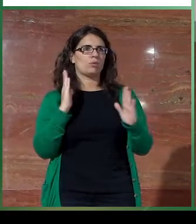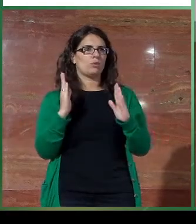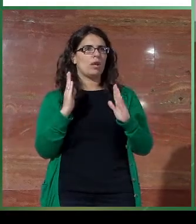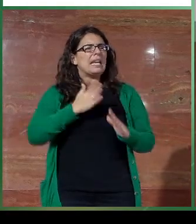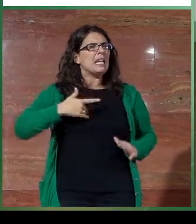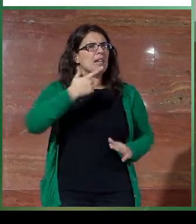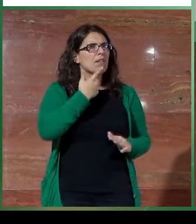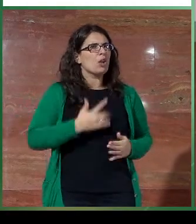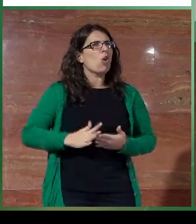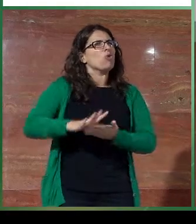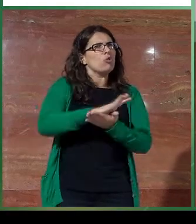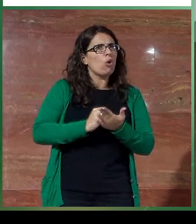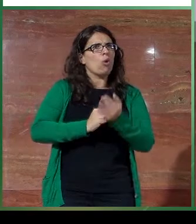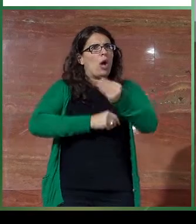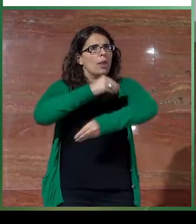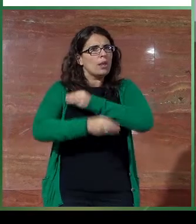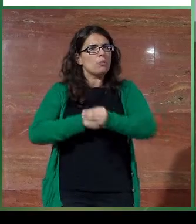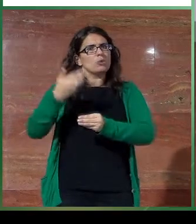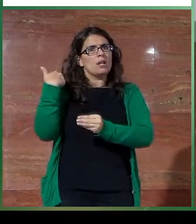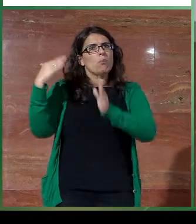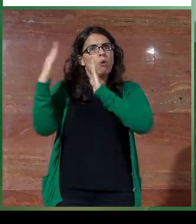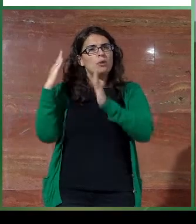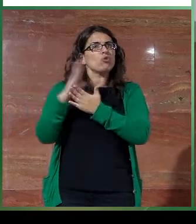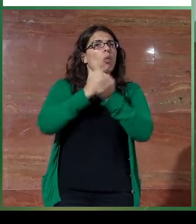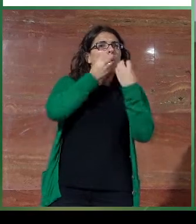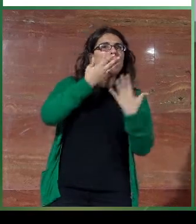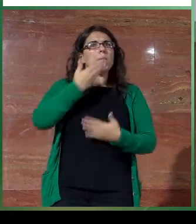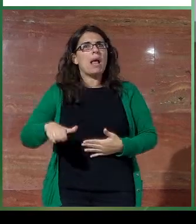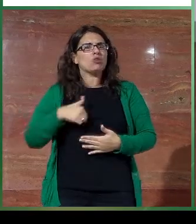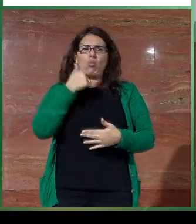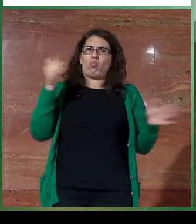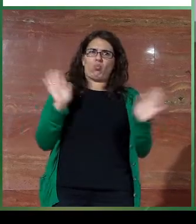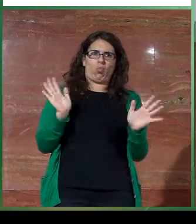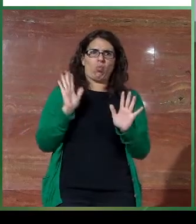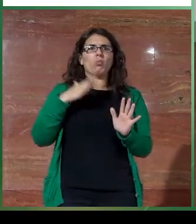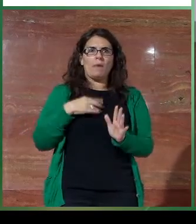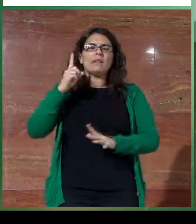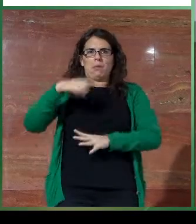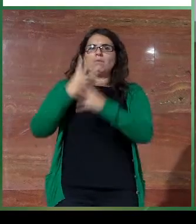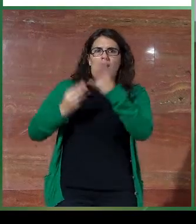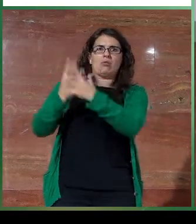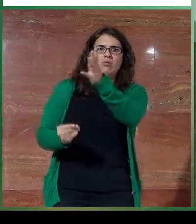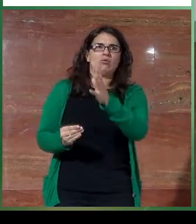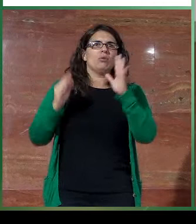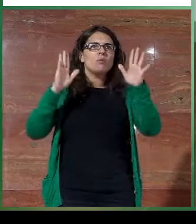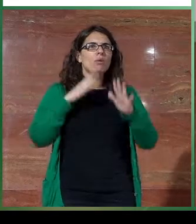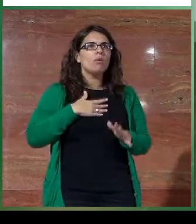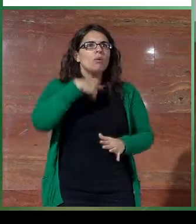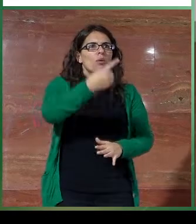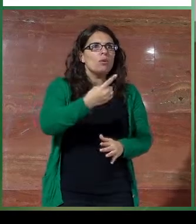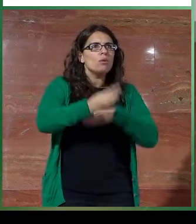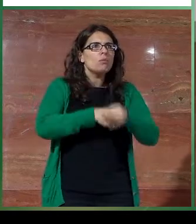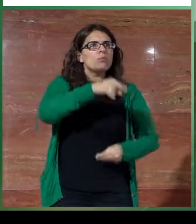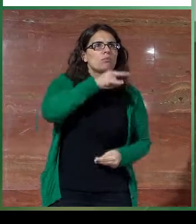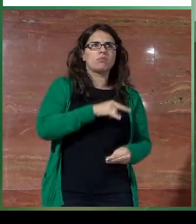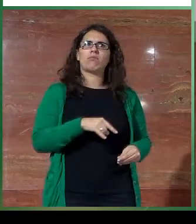que todo lo que se haga para este momento todo esté bien o todo esté mal. Pero no se puede decir se hizo mal. Yo